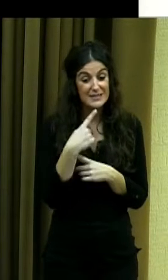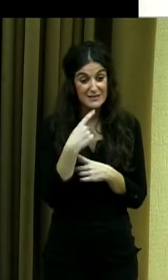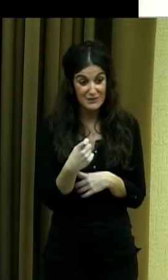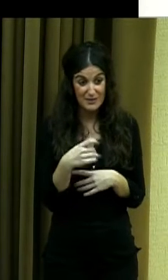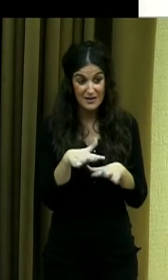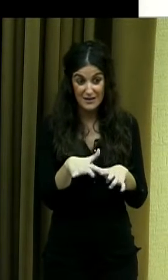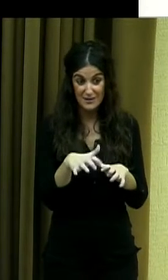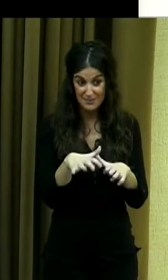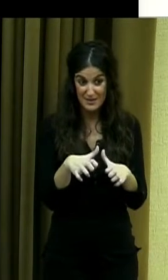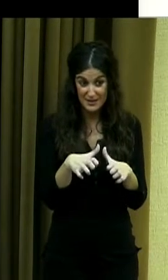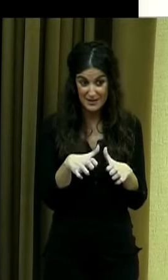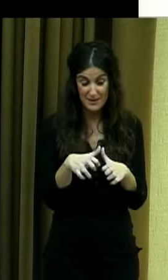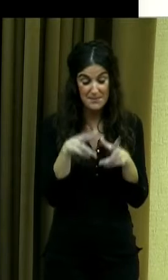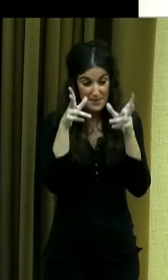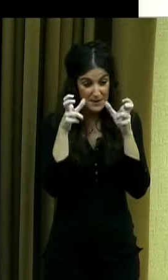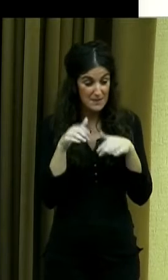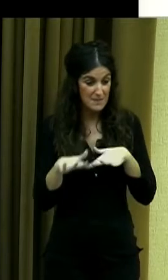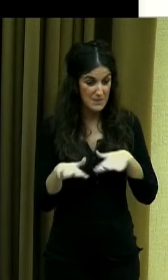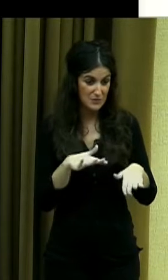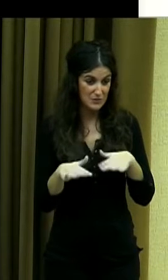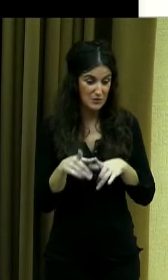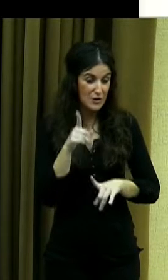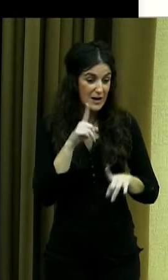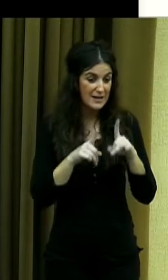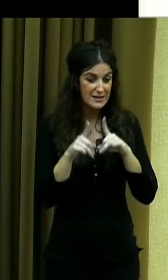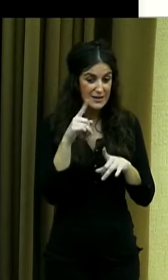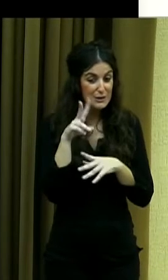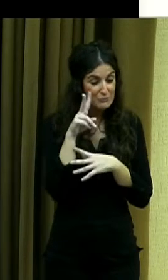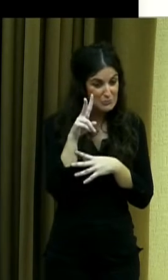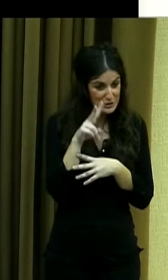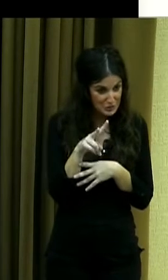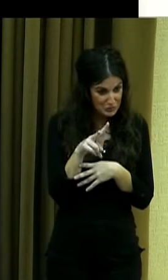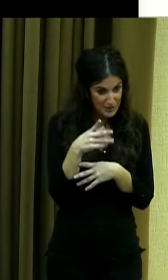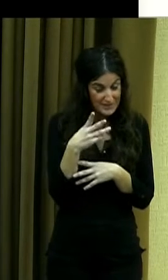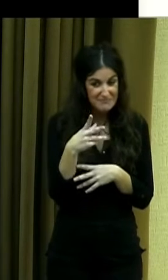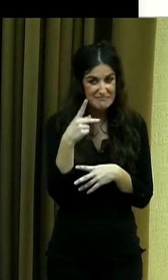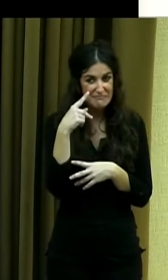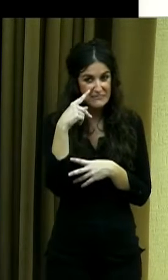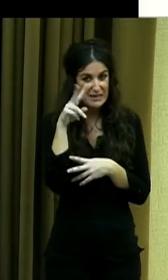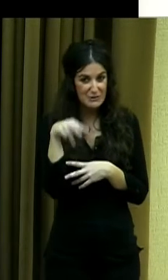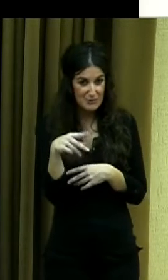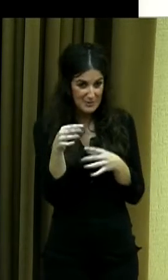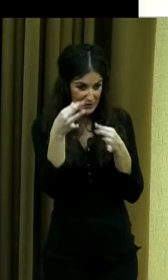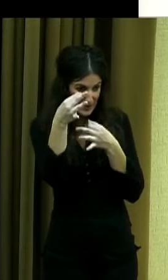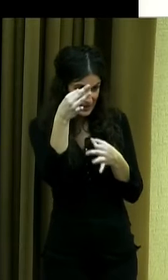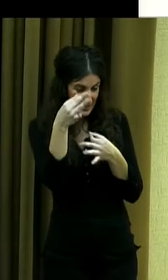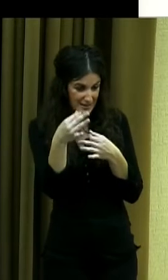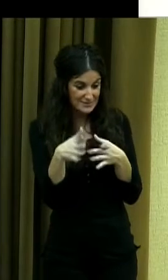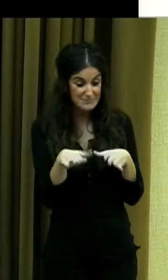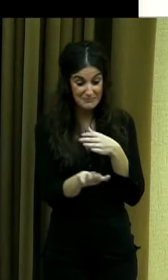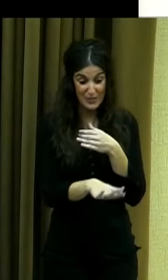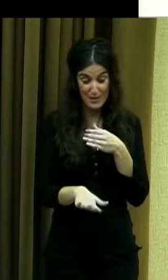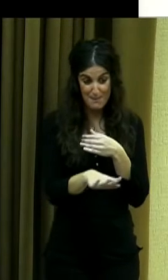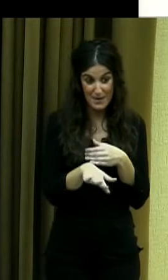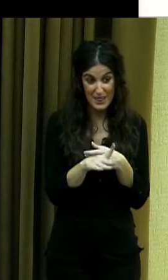en el aprendizaje perceptivo-motor. Se dan alteraciones en discriminación visual, el reconocimiento de detalles y relaciones espaciales. También